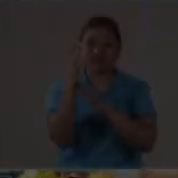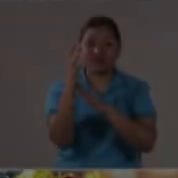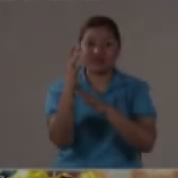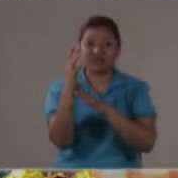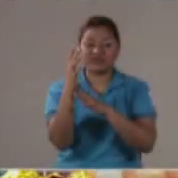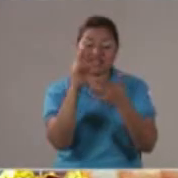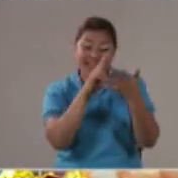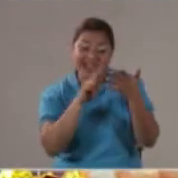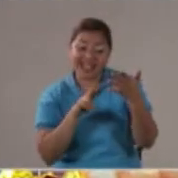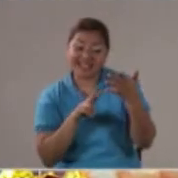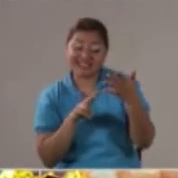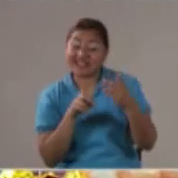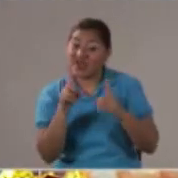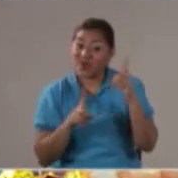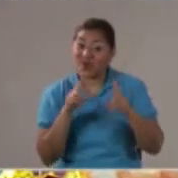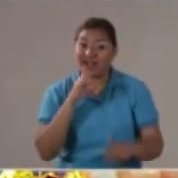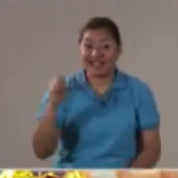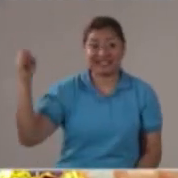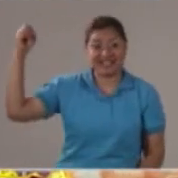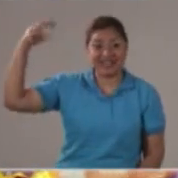en el nombre de Jesús.